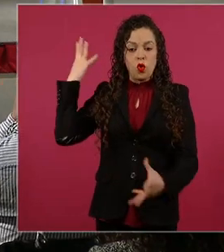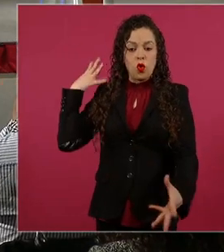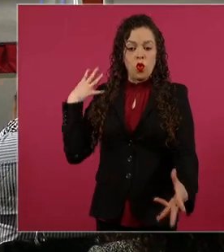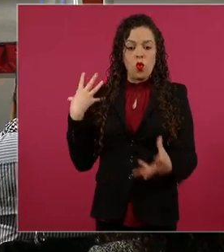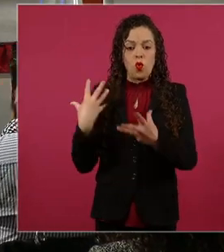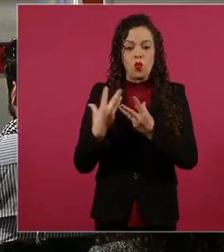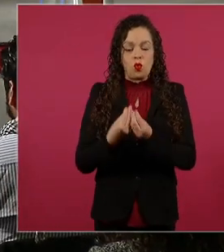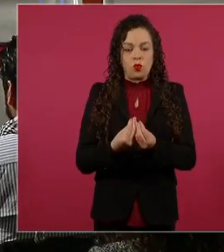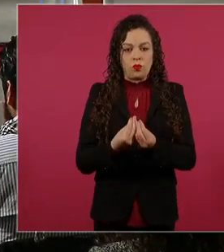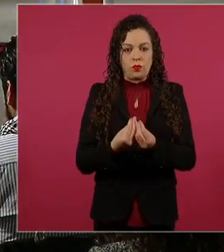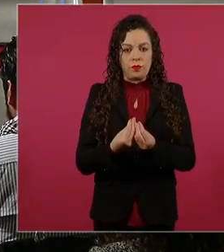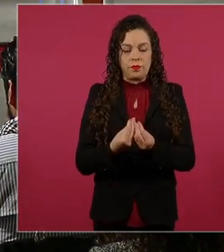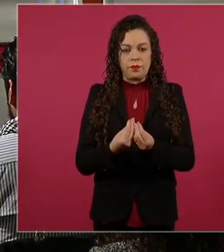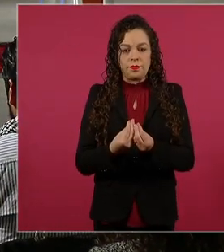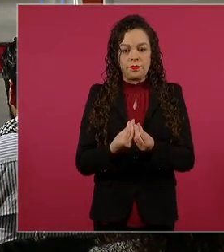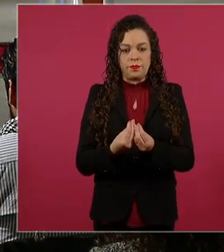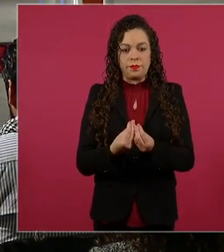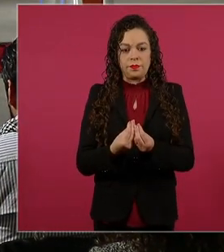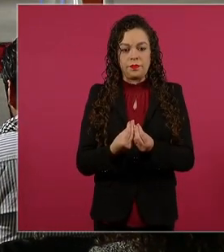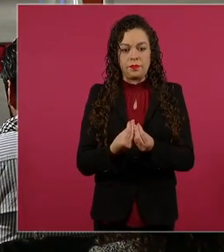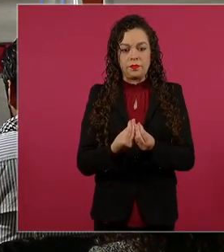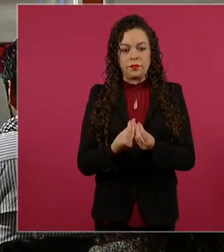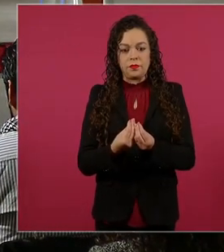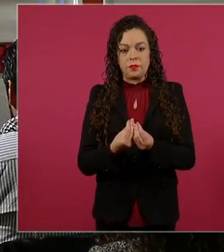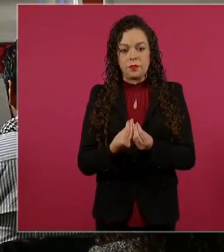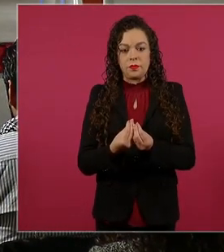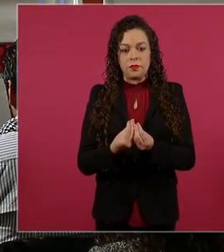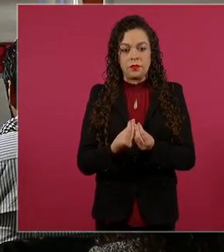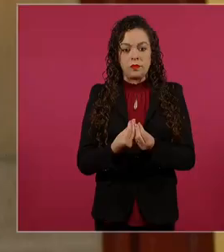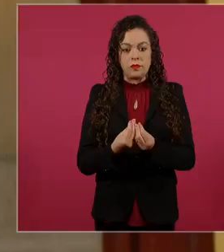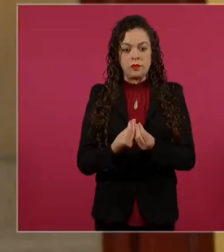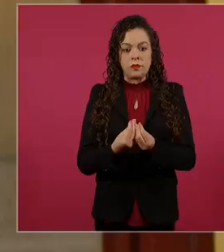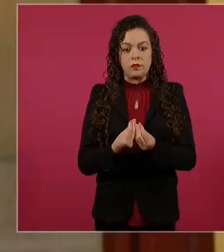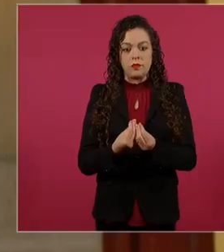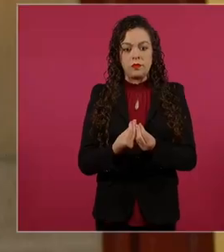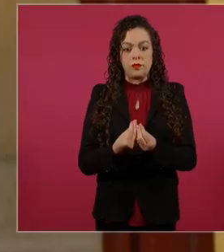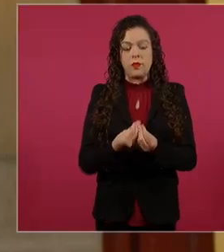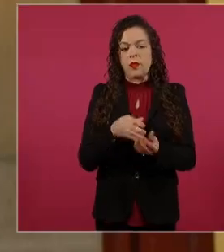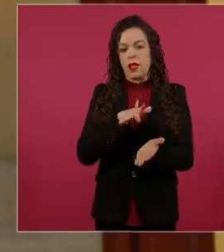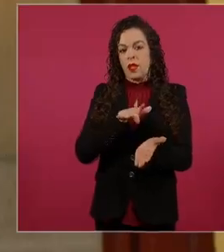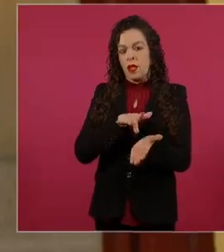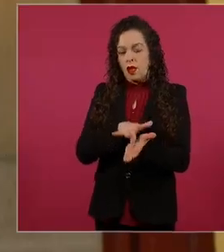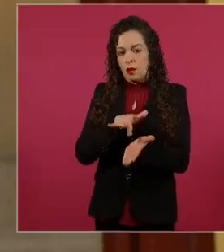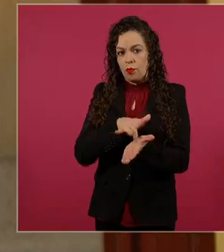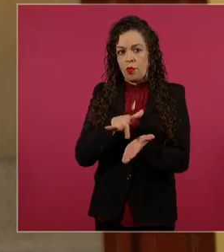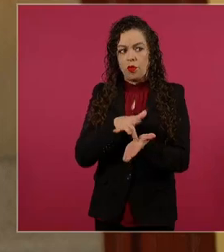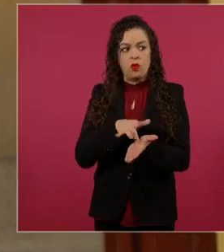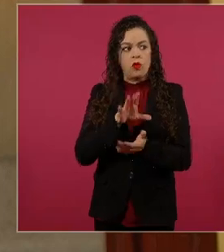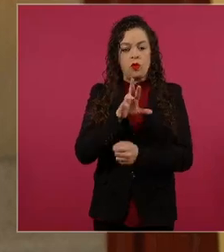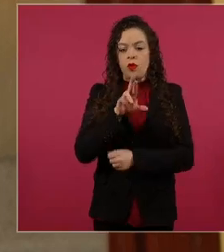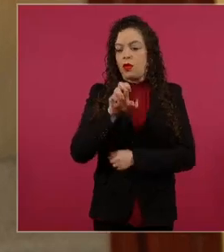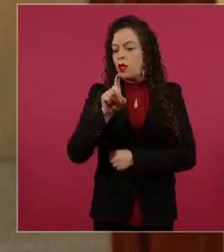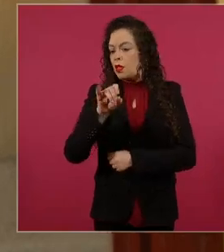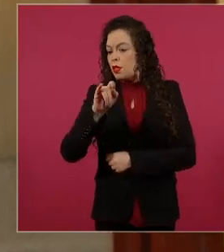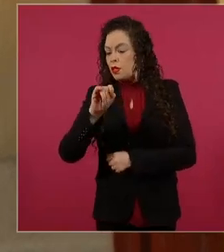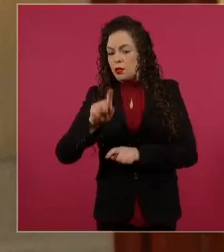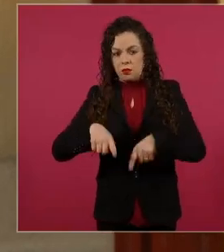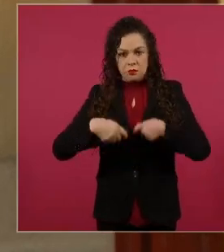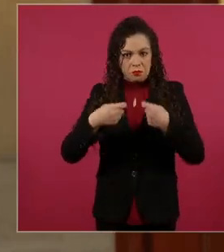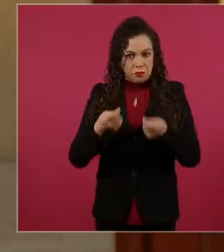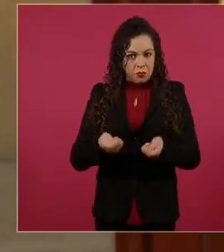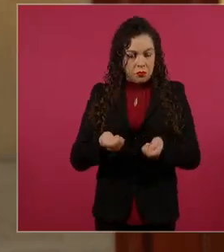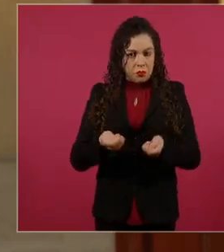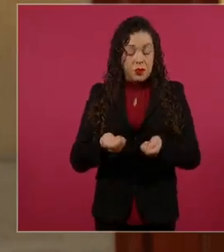universo. Con toda esta inversión, créditos, apoyos y este muy importante